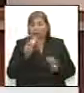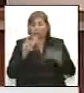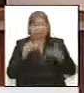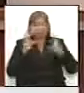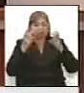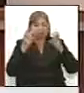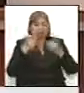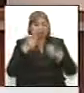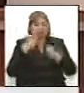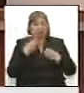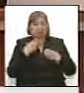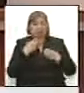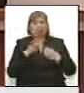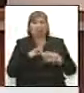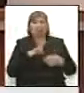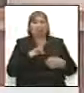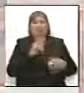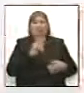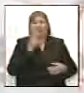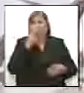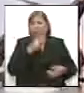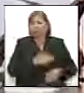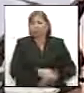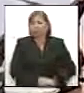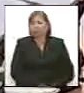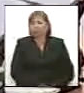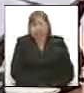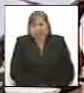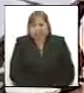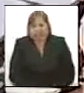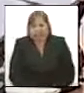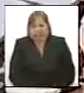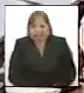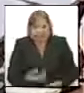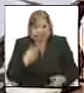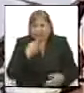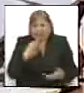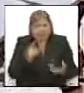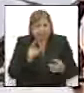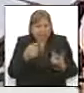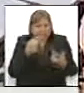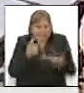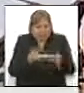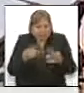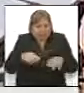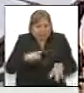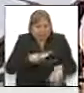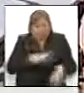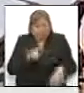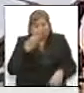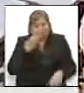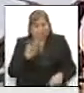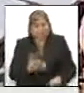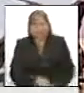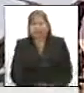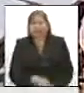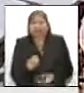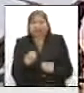debía verse en la Comisión de Ética. Estos no son temas que deban de ser dilucidados en la Comisión de Ética,